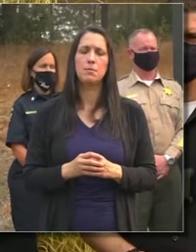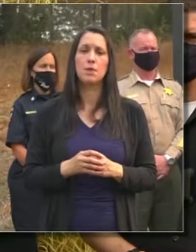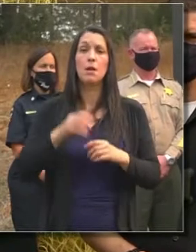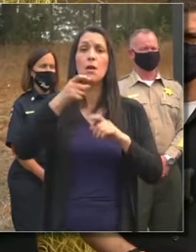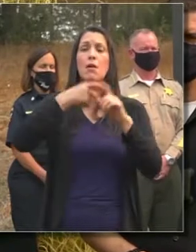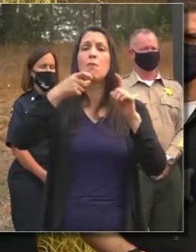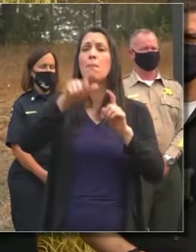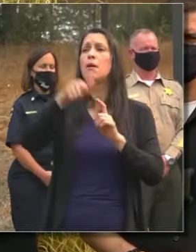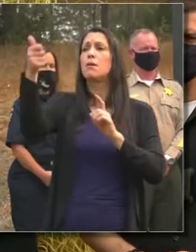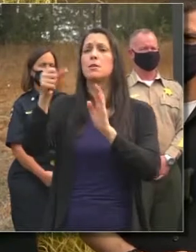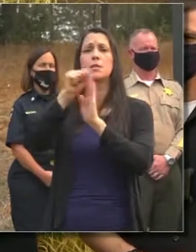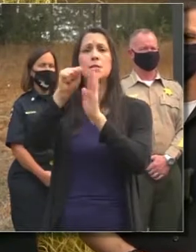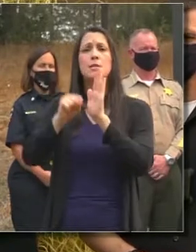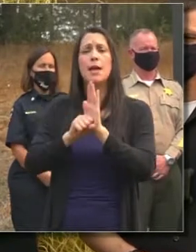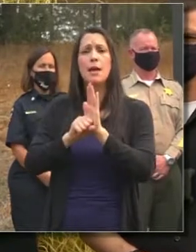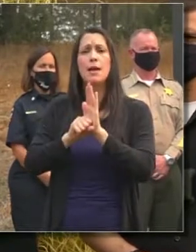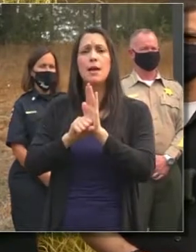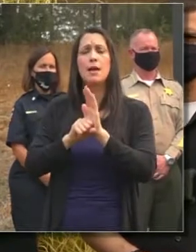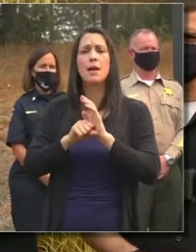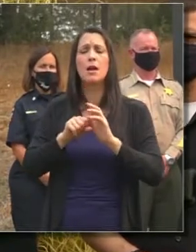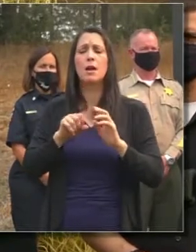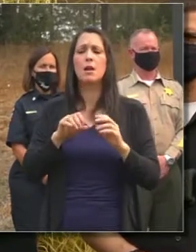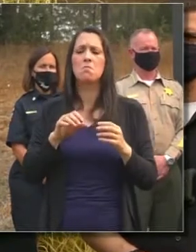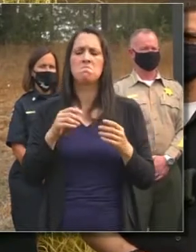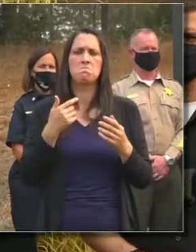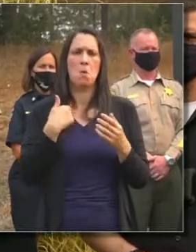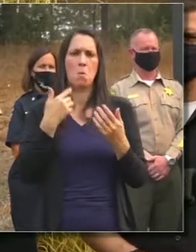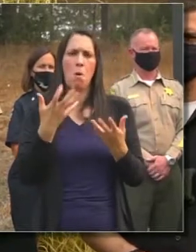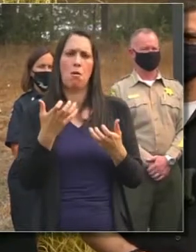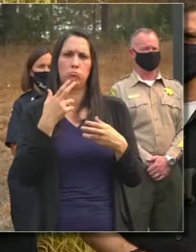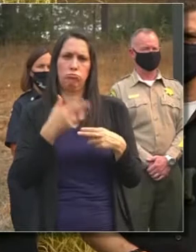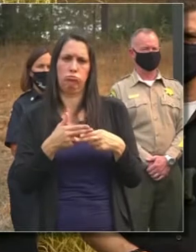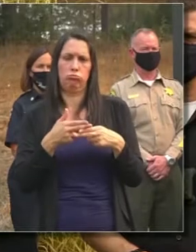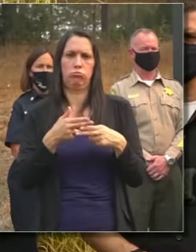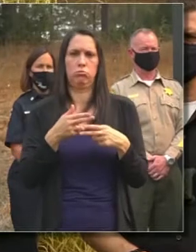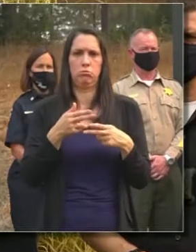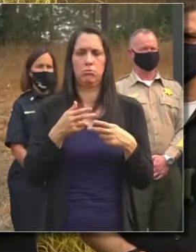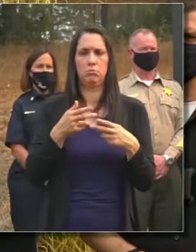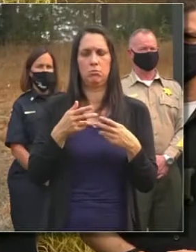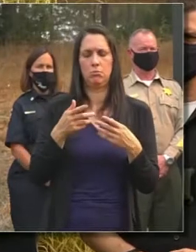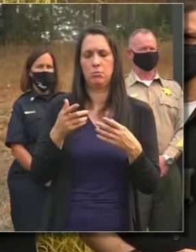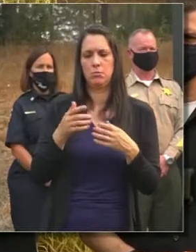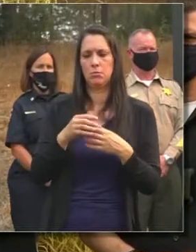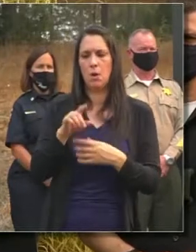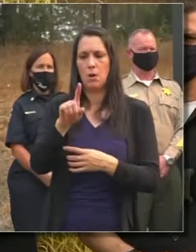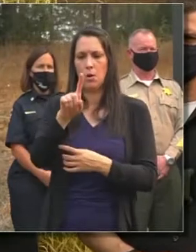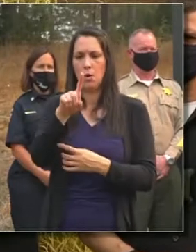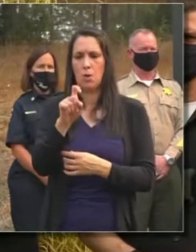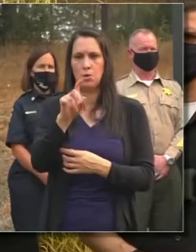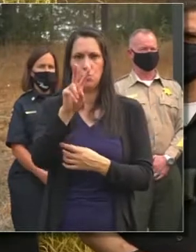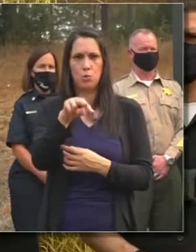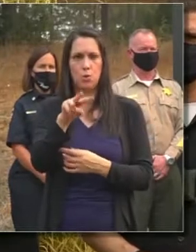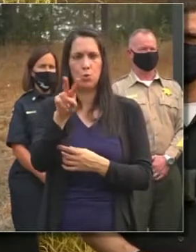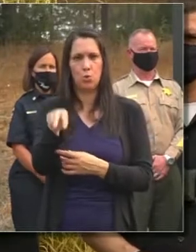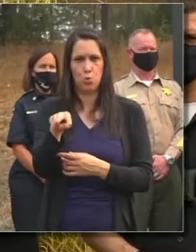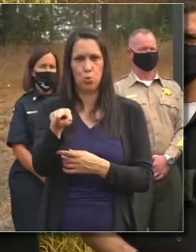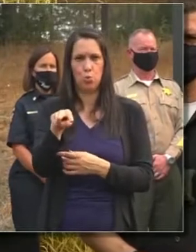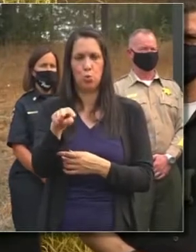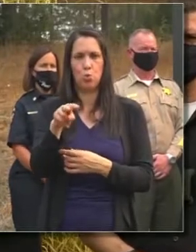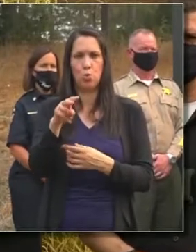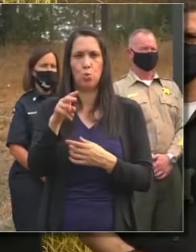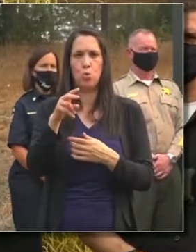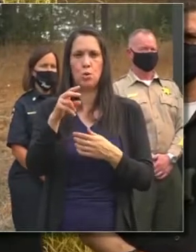los recursos fuera del estado yo quiero hacer referencia a ellos directamente 122